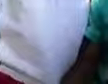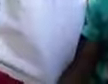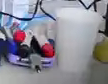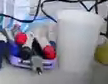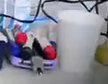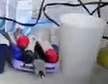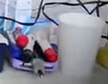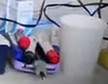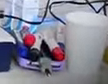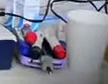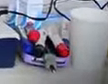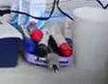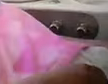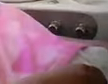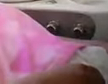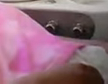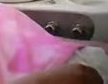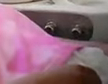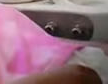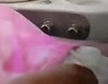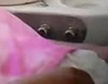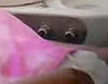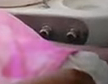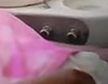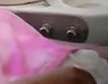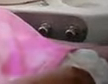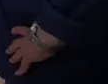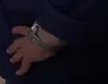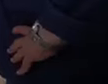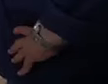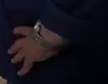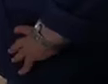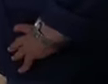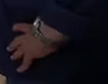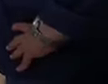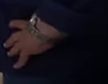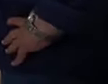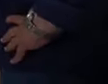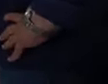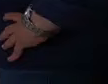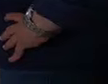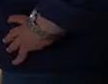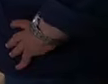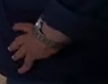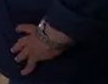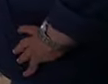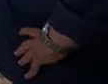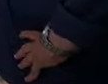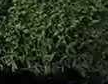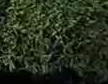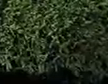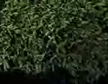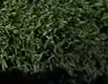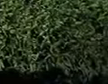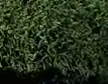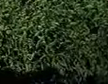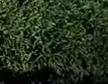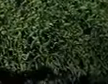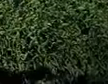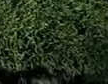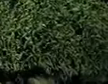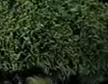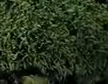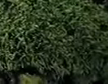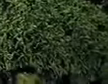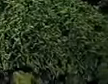documentados estadísticamente, lo que nos ha permitido diseñar estrategias no solo para mejorar, sino también para hacer de